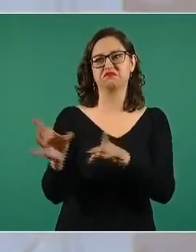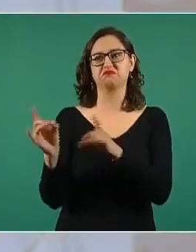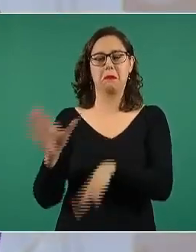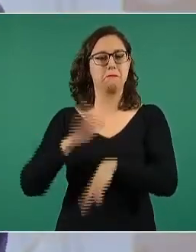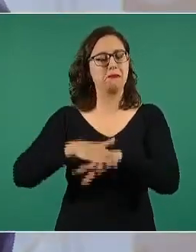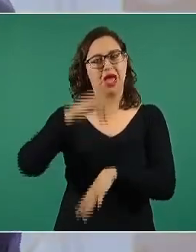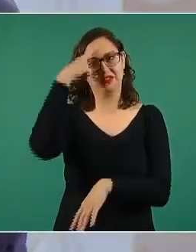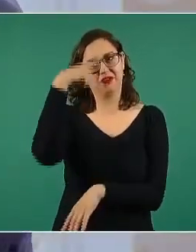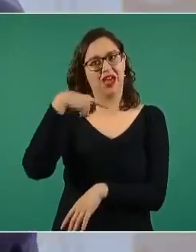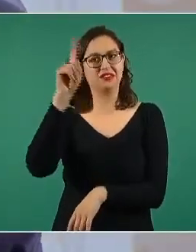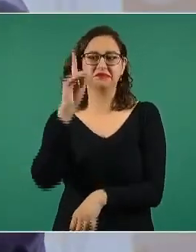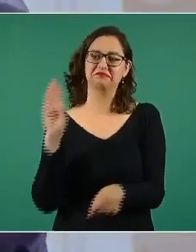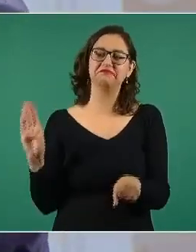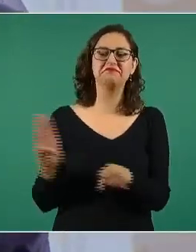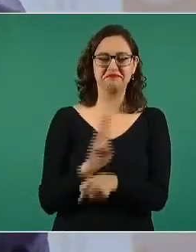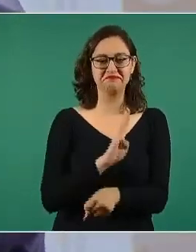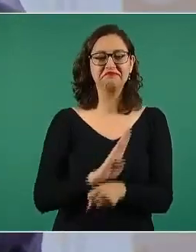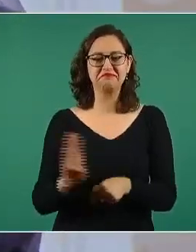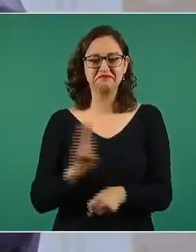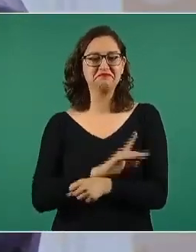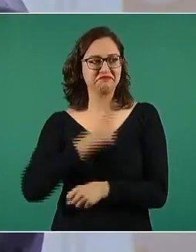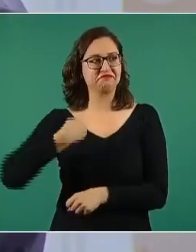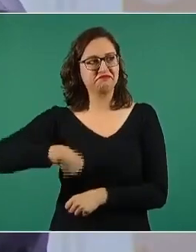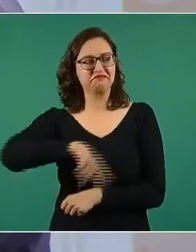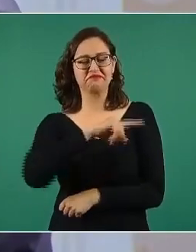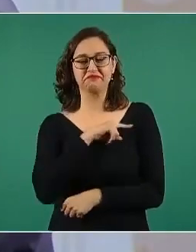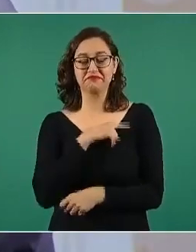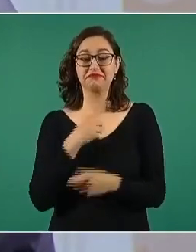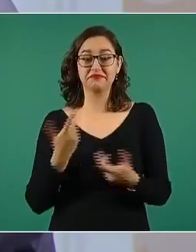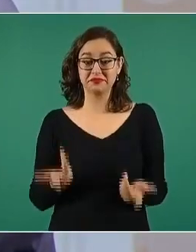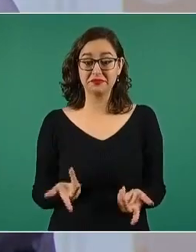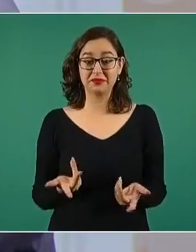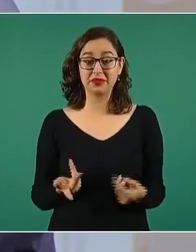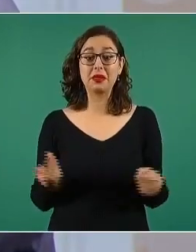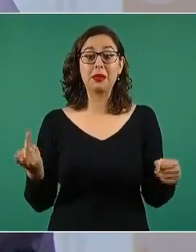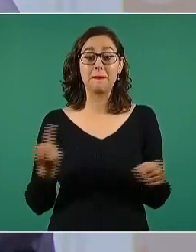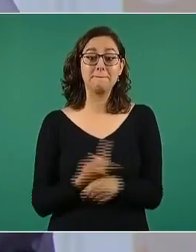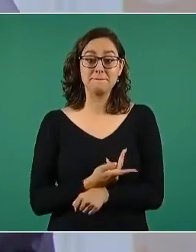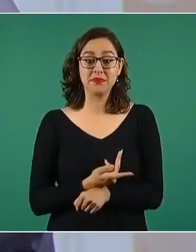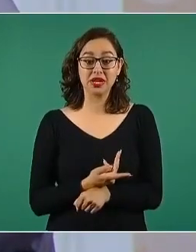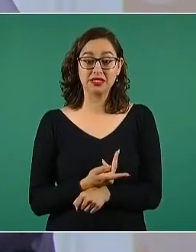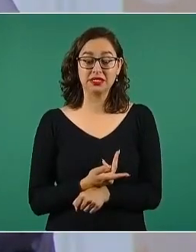causa que mucho más prestó